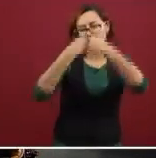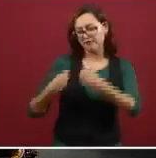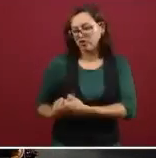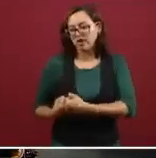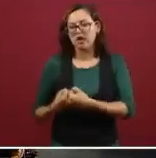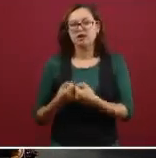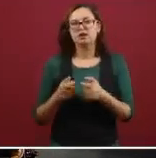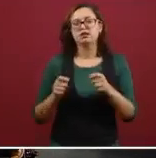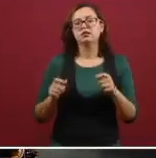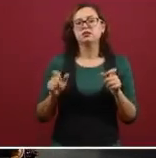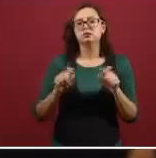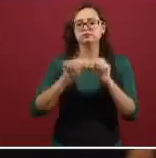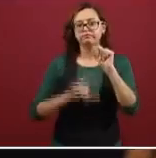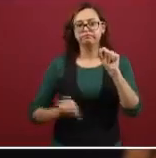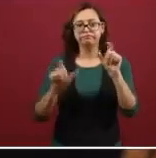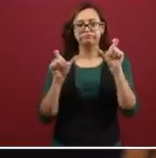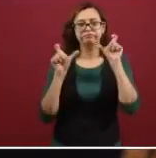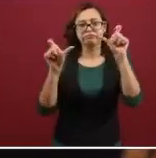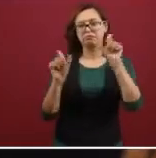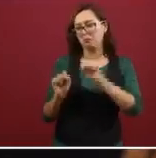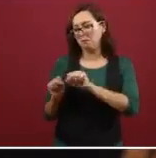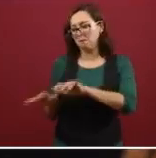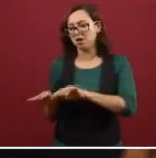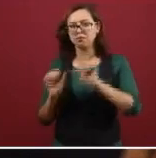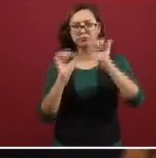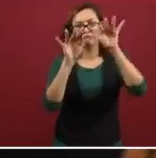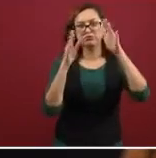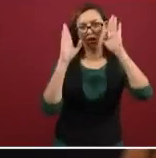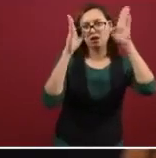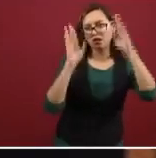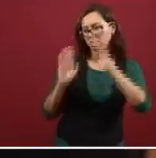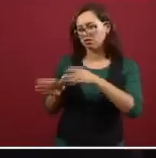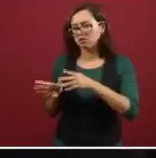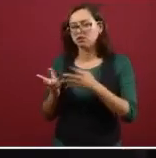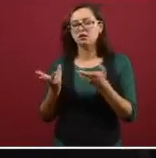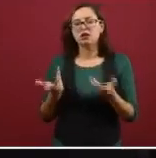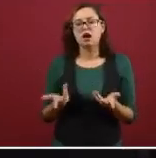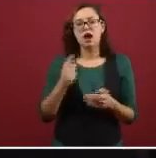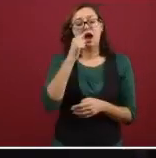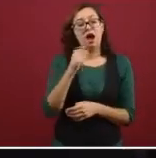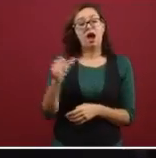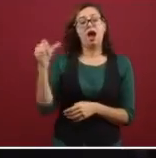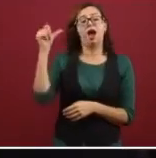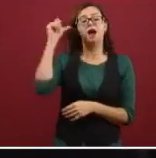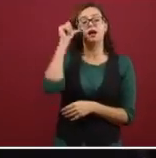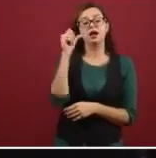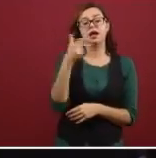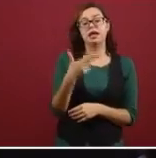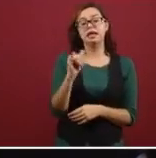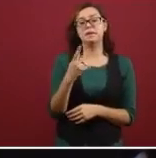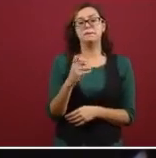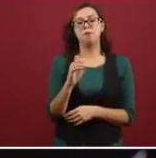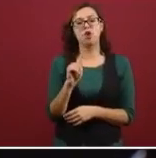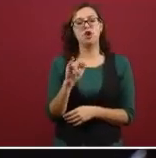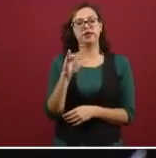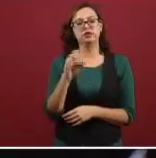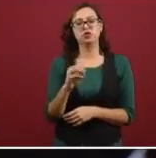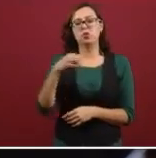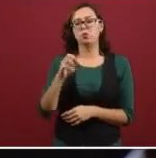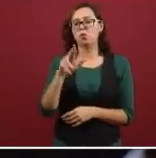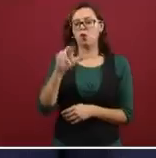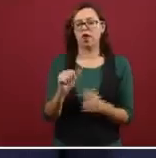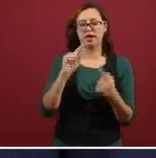migración, ayer Hipólito Mora, fundador de las autodefensas en Michoacán, junto con Manuel